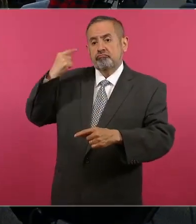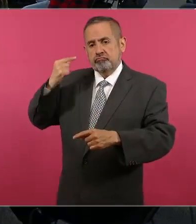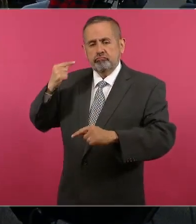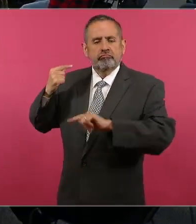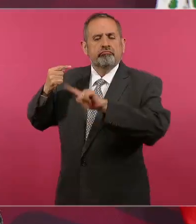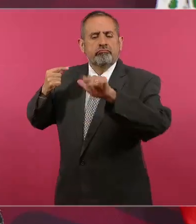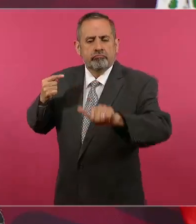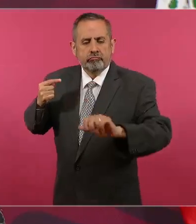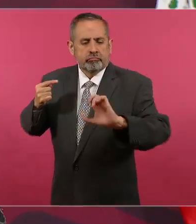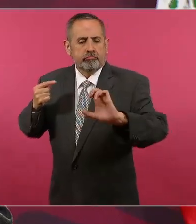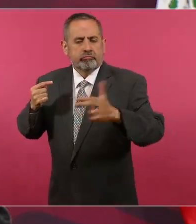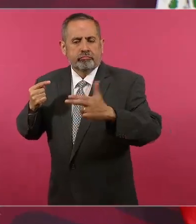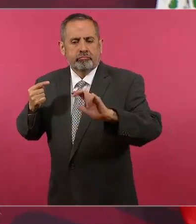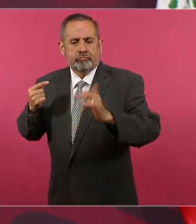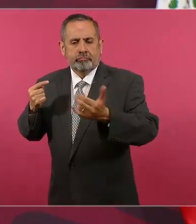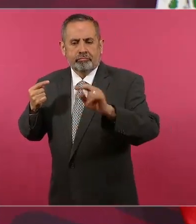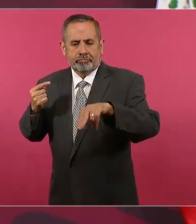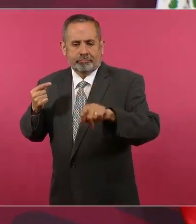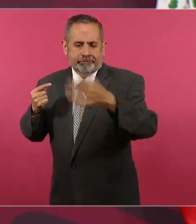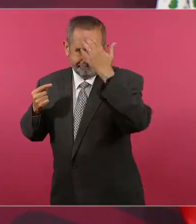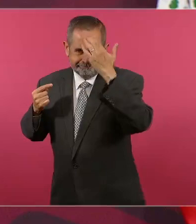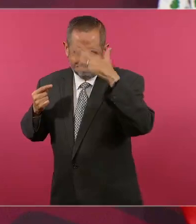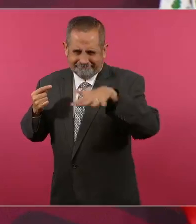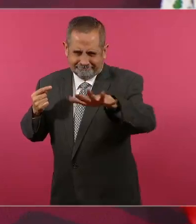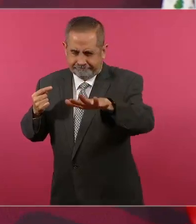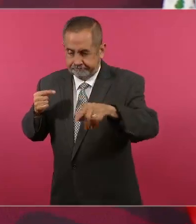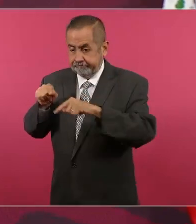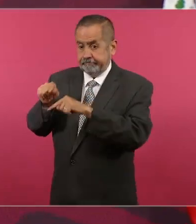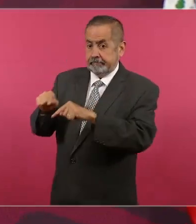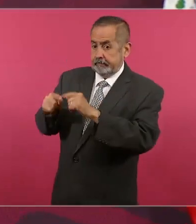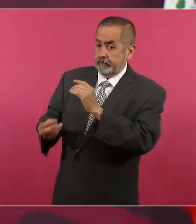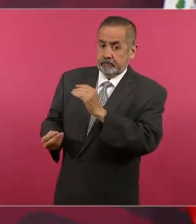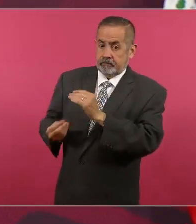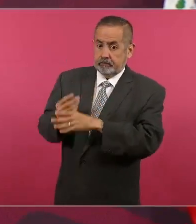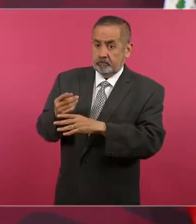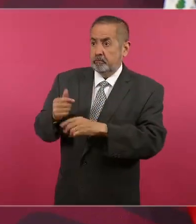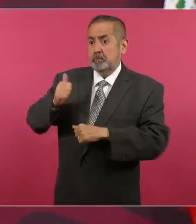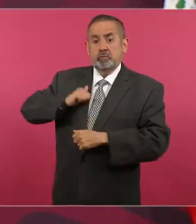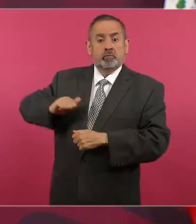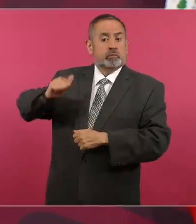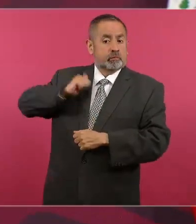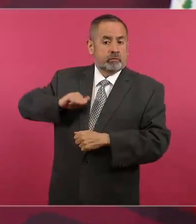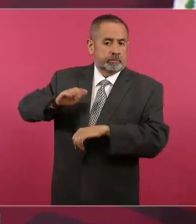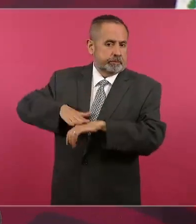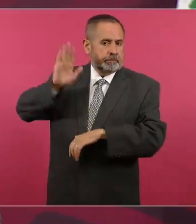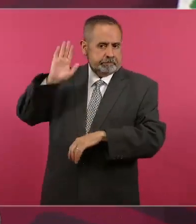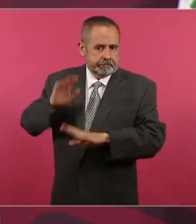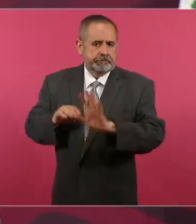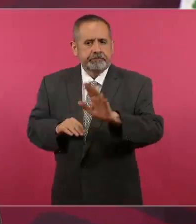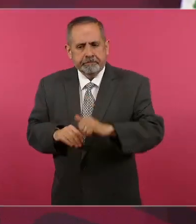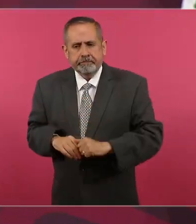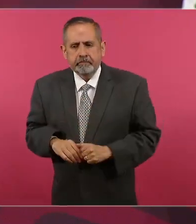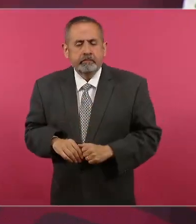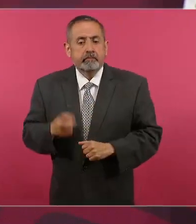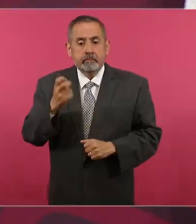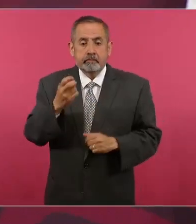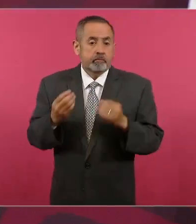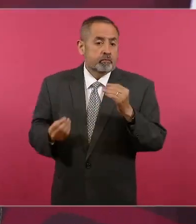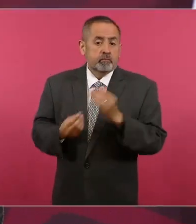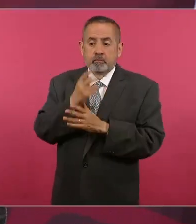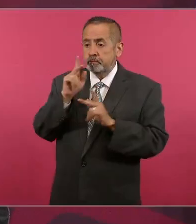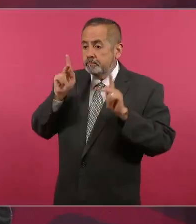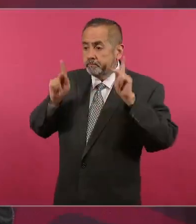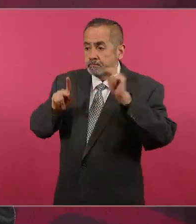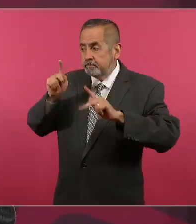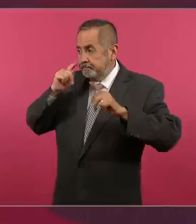Chichén que conocemos, el Chichén actual. Entonces, es muy importante esa nueva